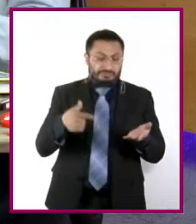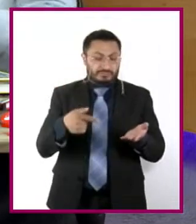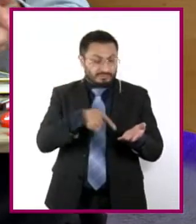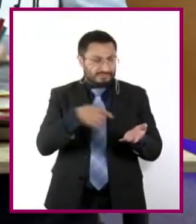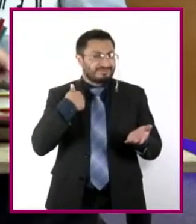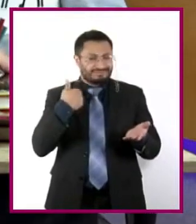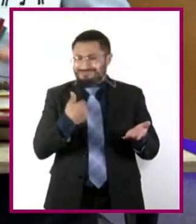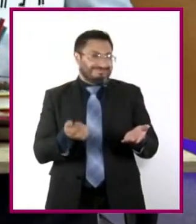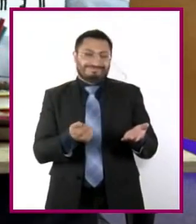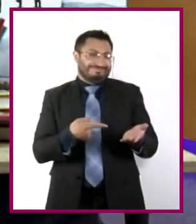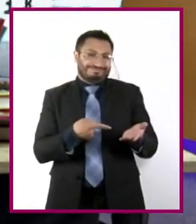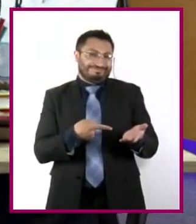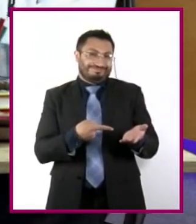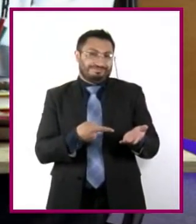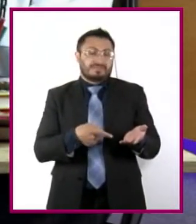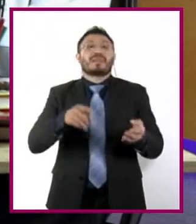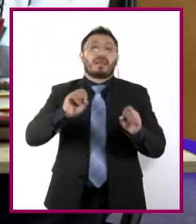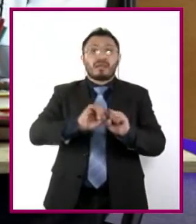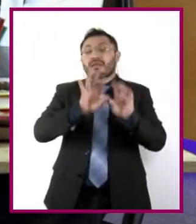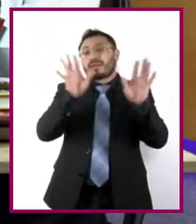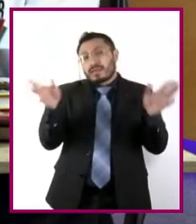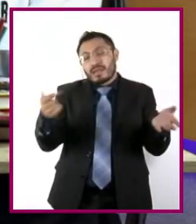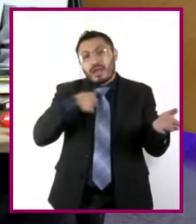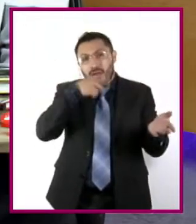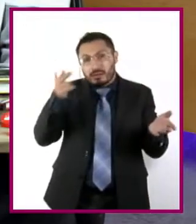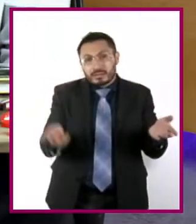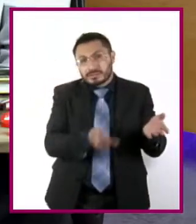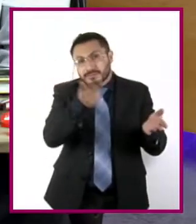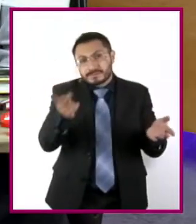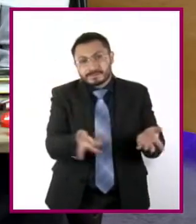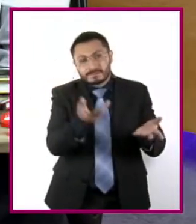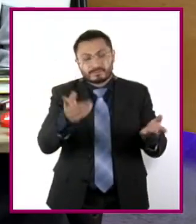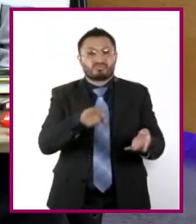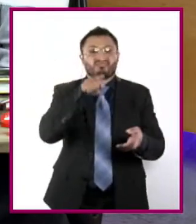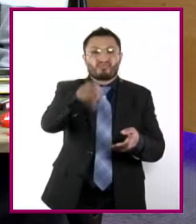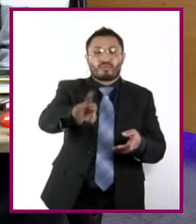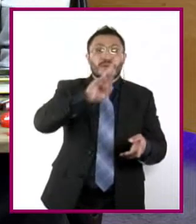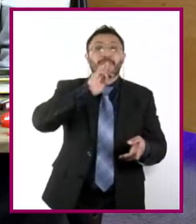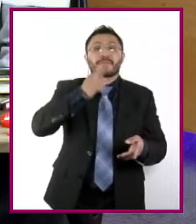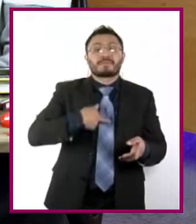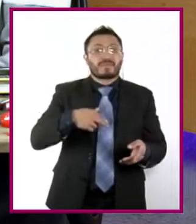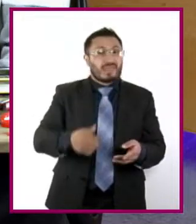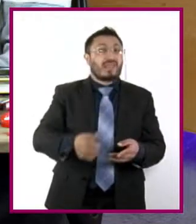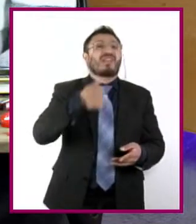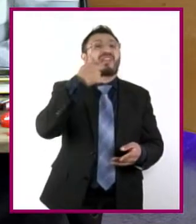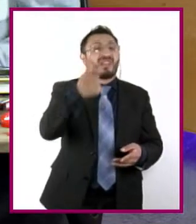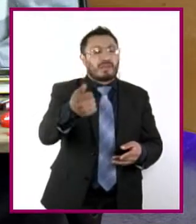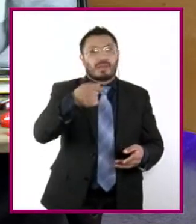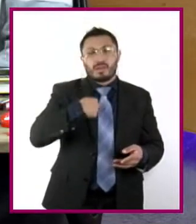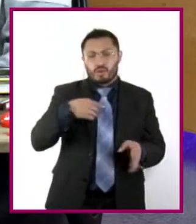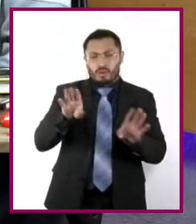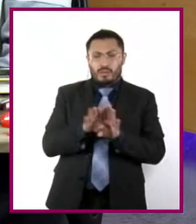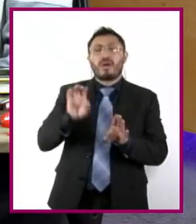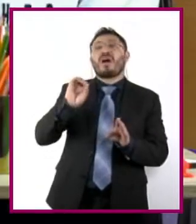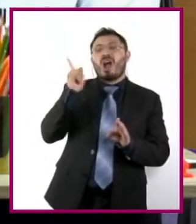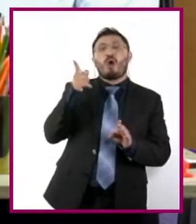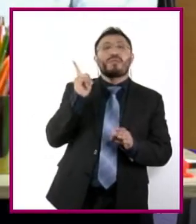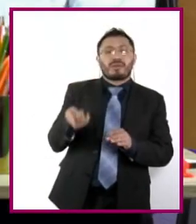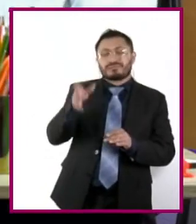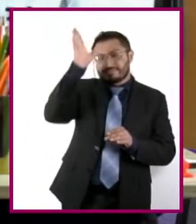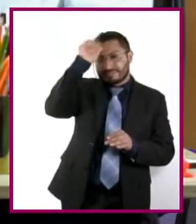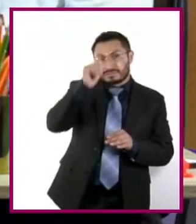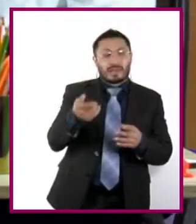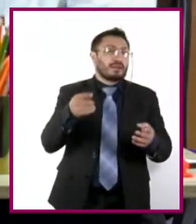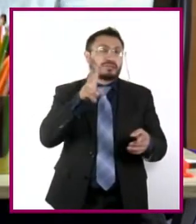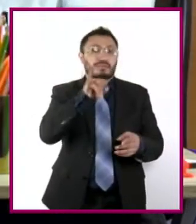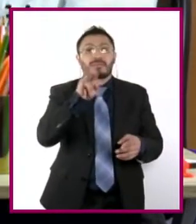con eso? Ay, era muy claro que estaba preguntando. Y tú me contestaste con pulgar arriba y para mí fue obvio que estabas de acuerdo.